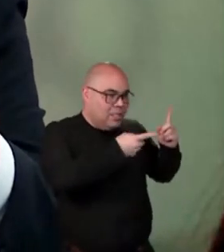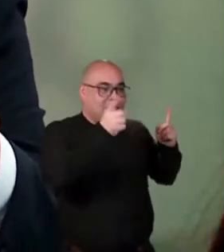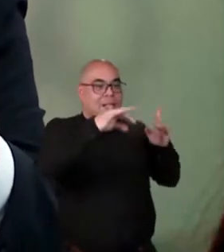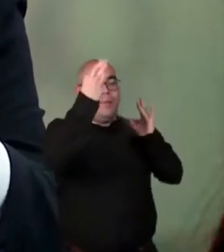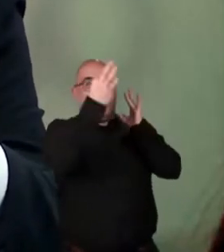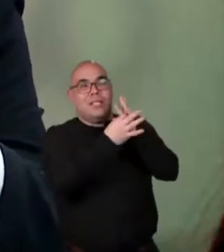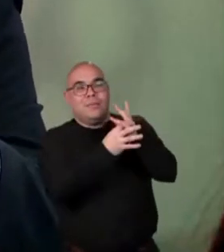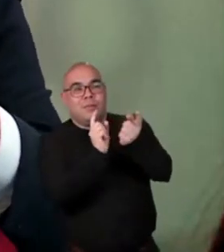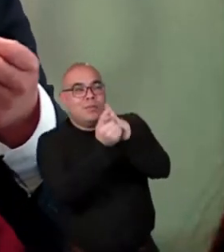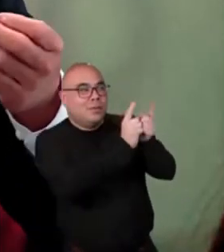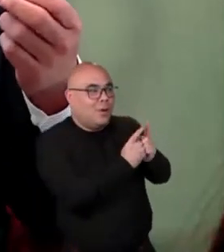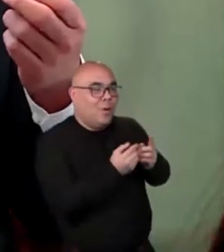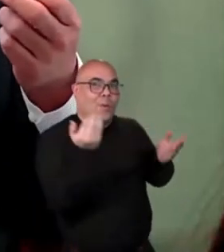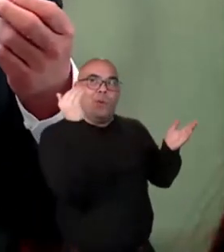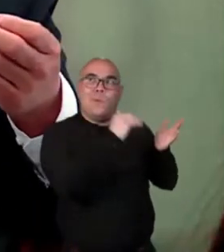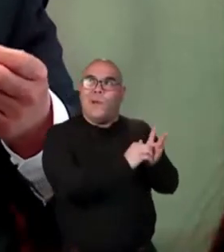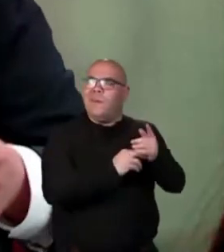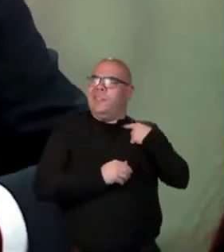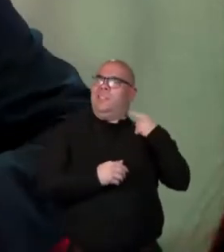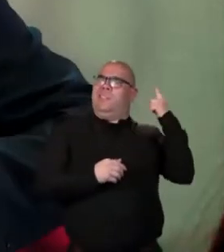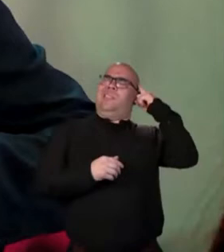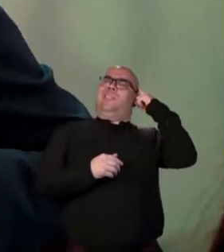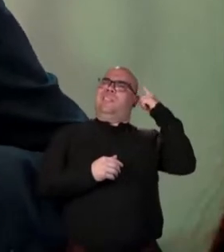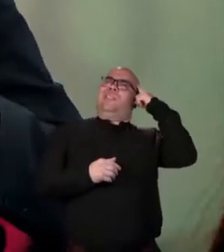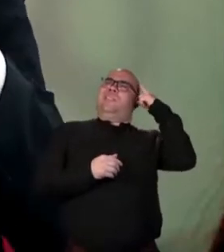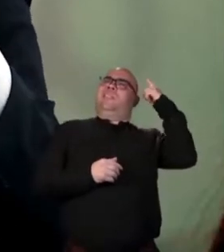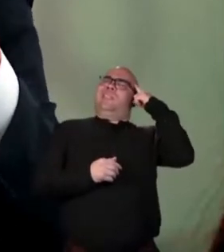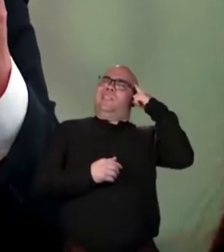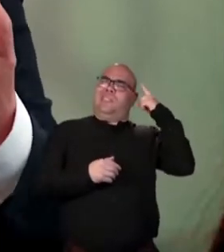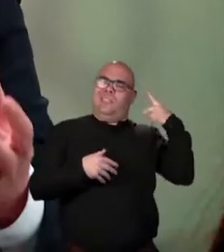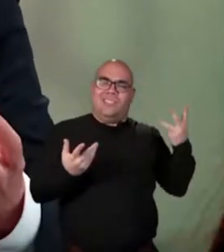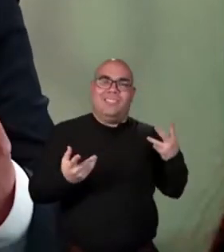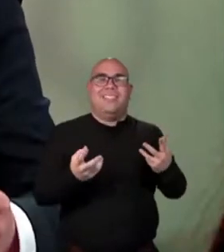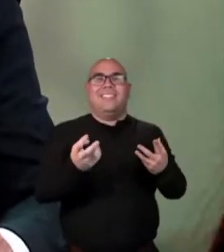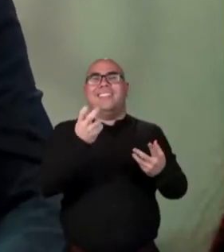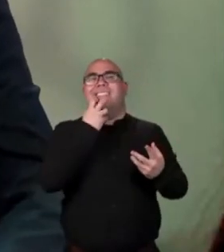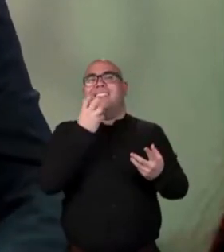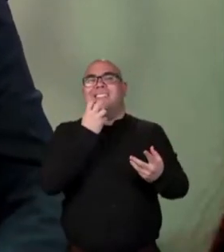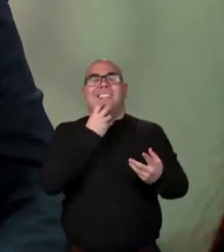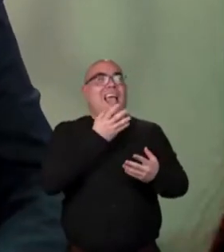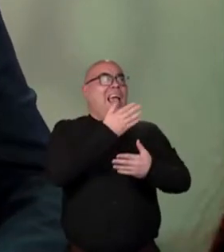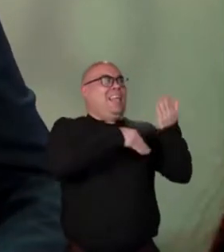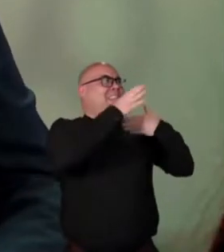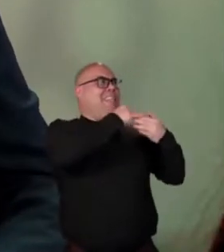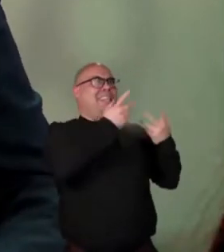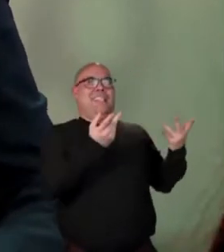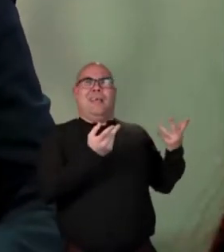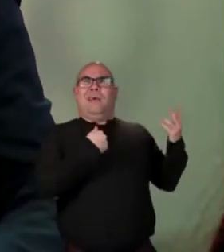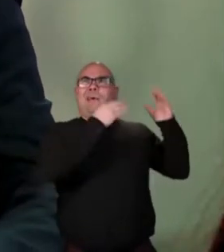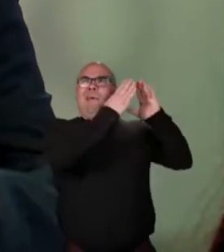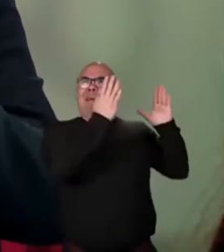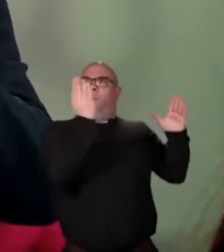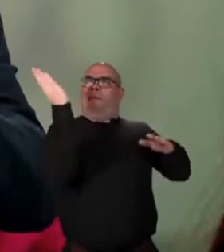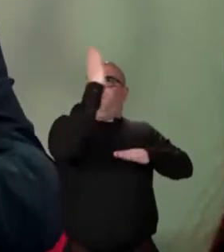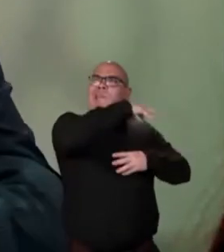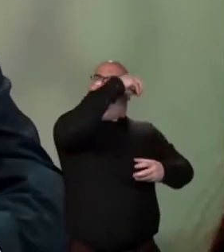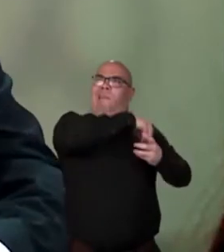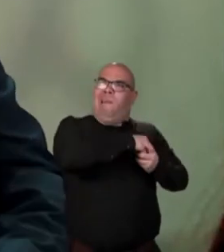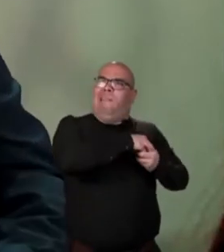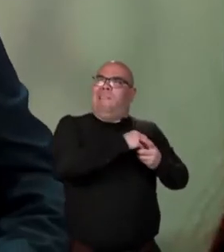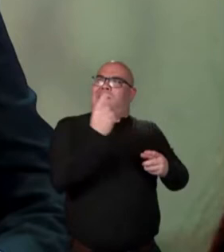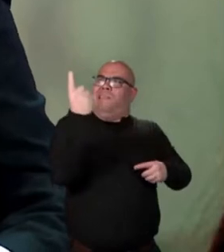tiene que se tiene que hacer cosas que antes no tenía que hacer y que tiene que trabajar